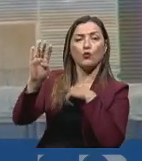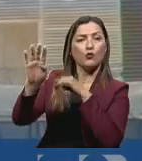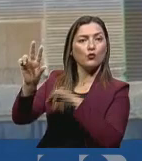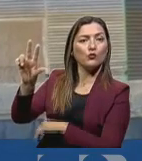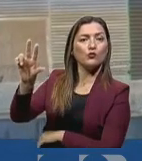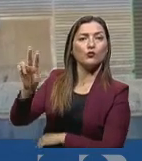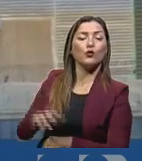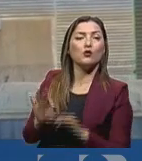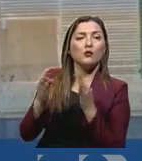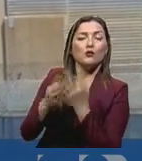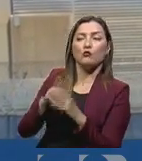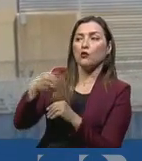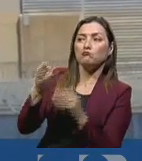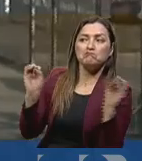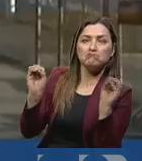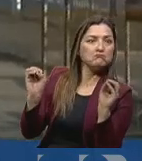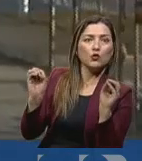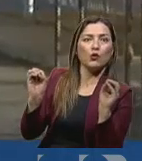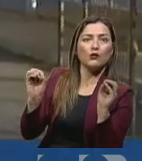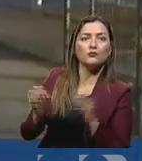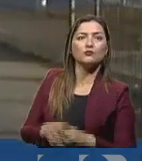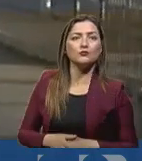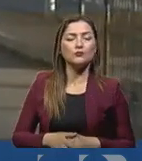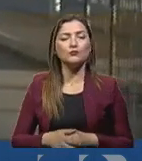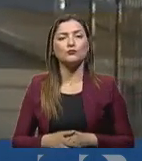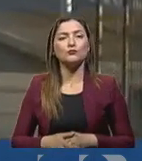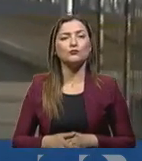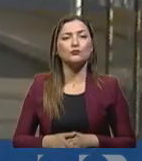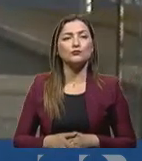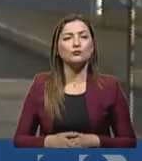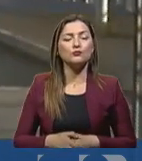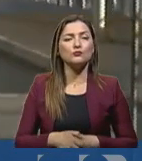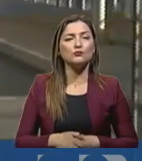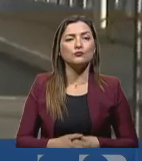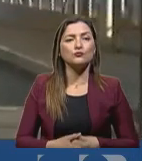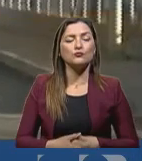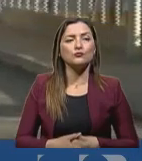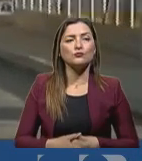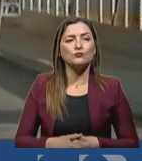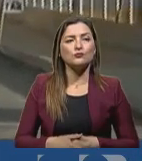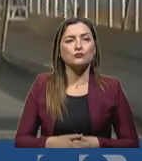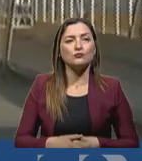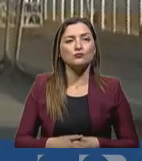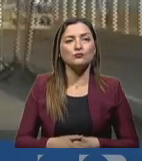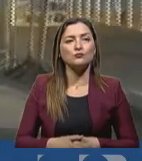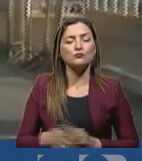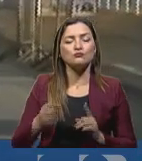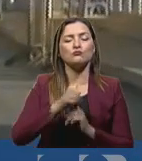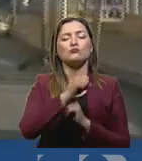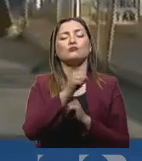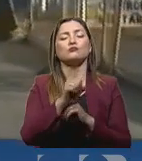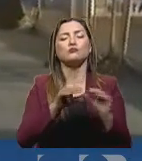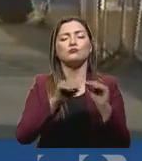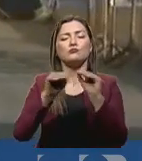momento no hay presencia de familiares en los exteriores de este centro de privación de la libertad tomando en cuenta que la situación se trasladó